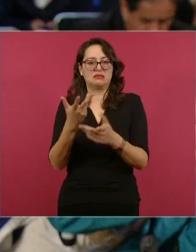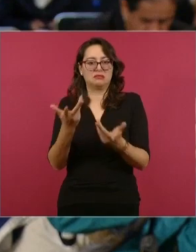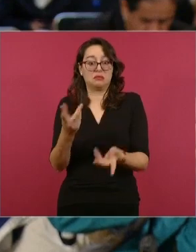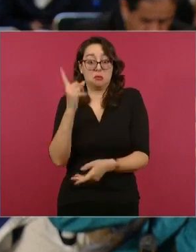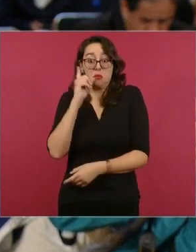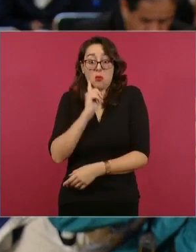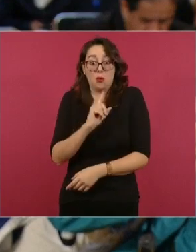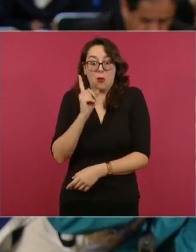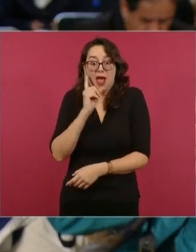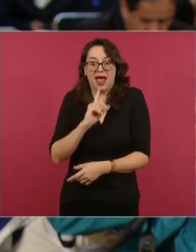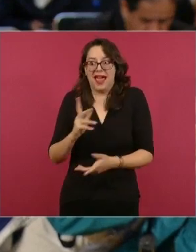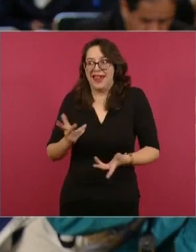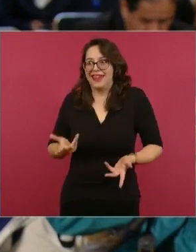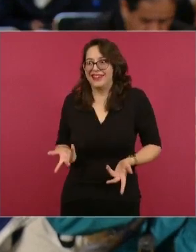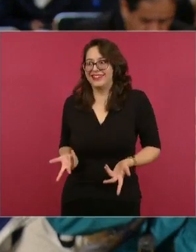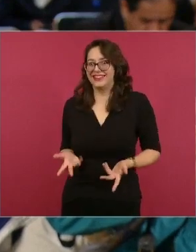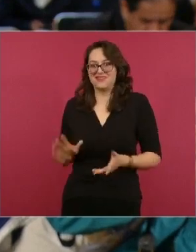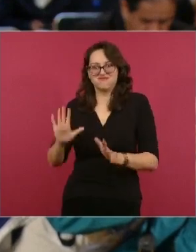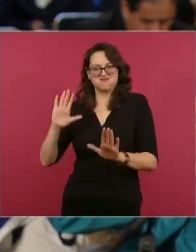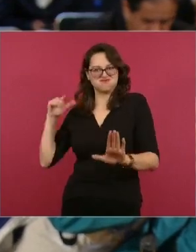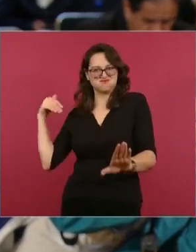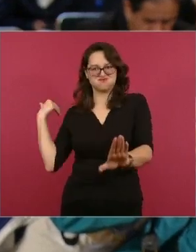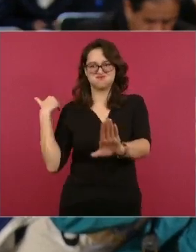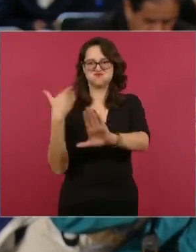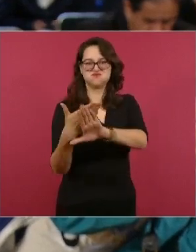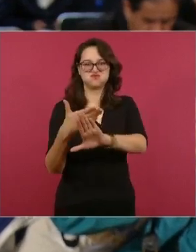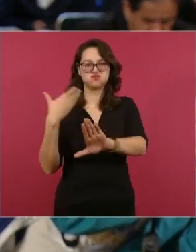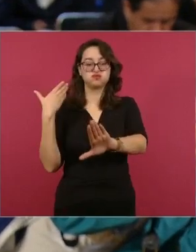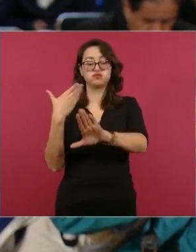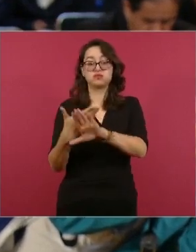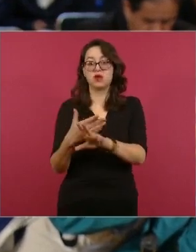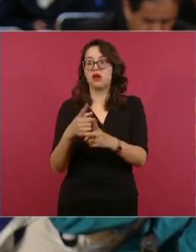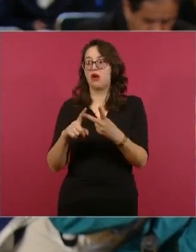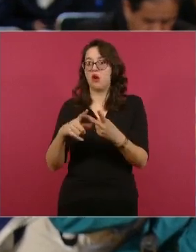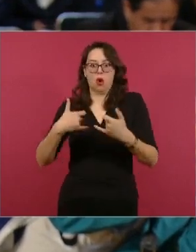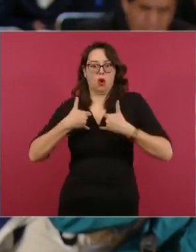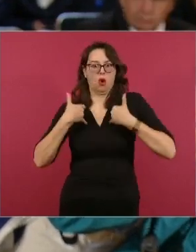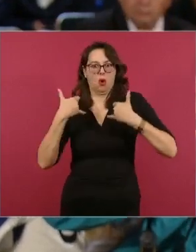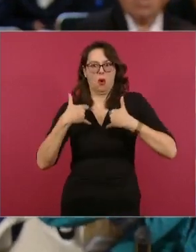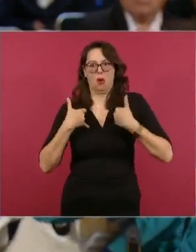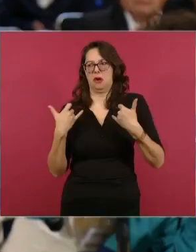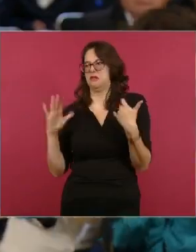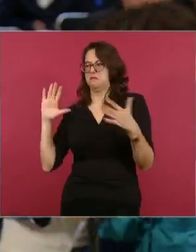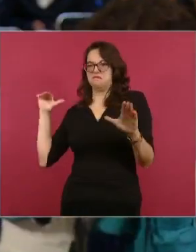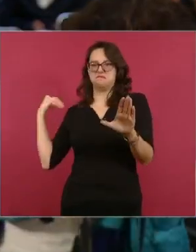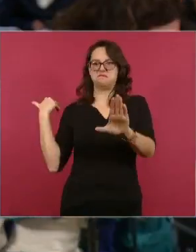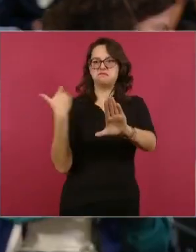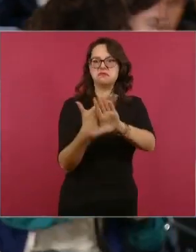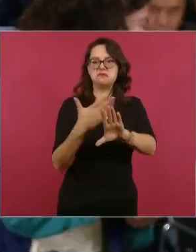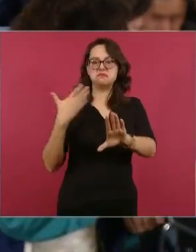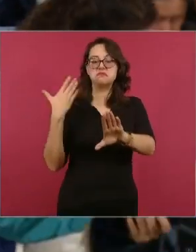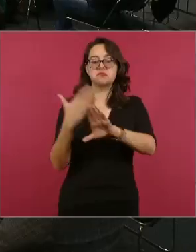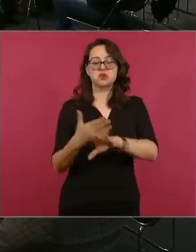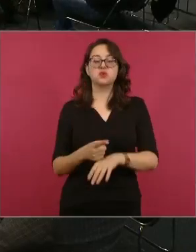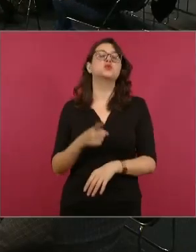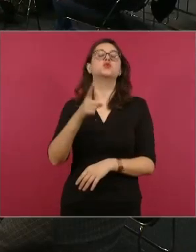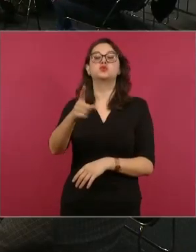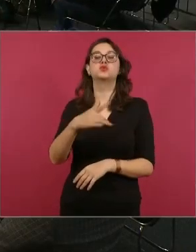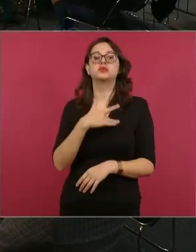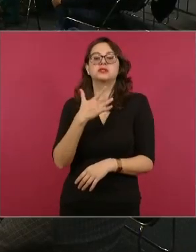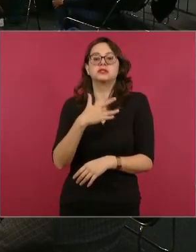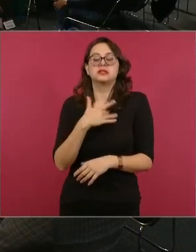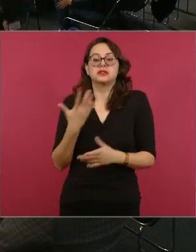ser mujer, sobre todo, y por ser joven. Y quisiera que nos dijera